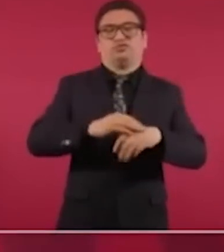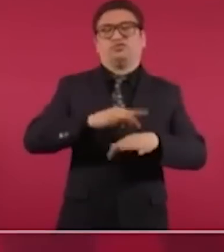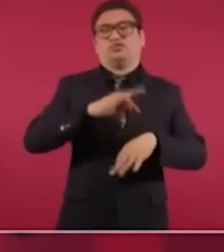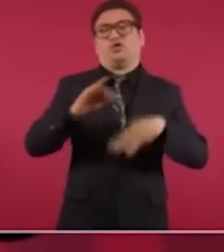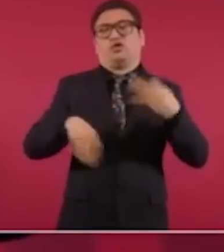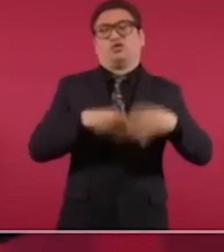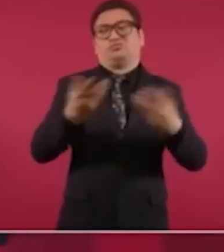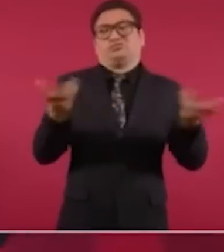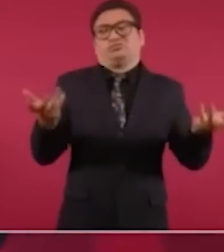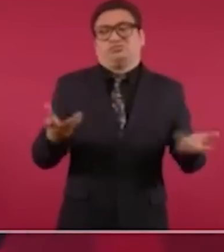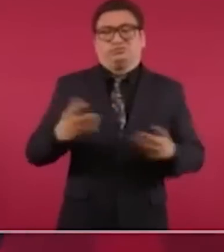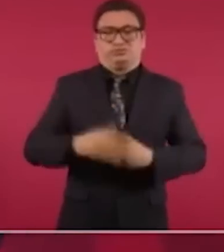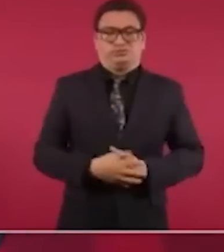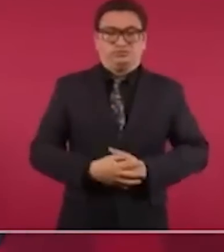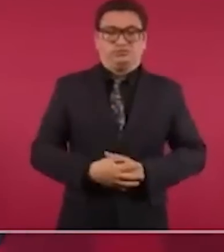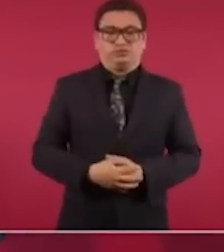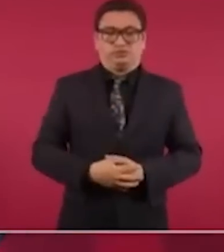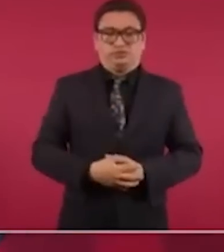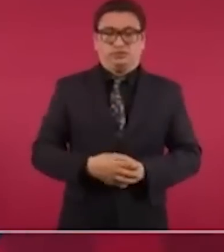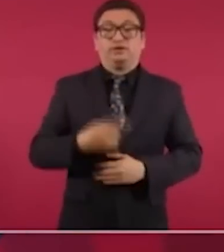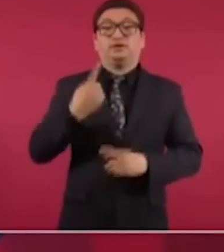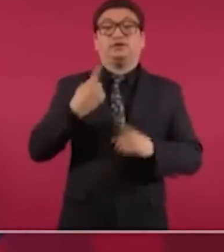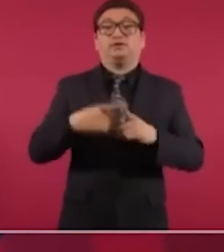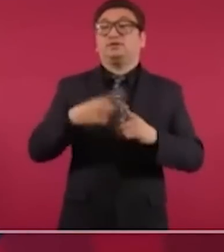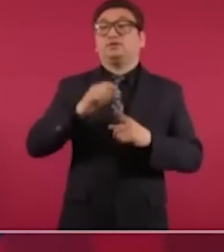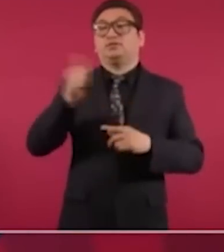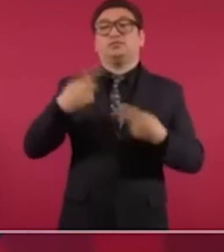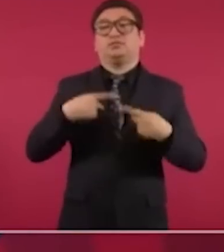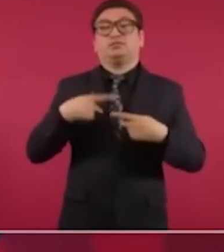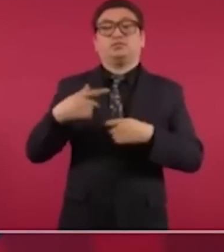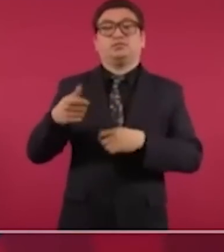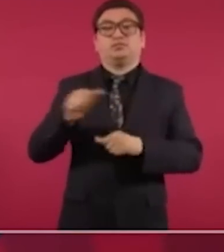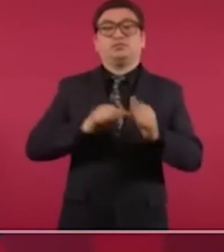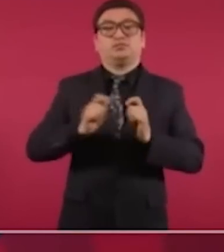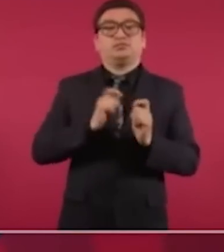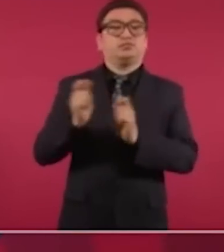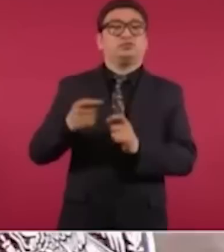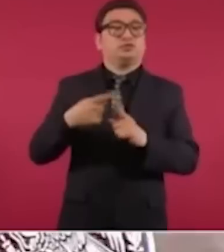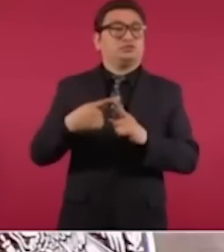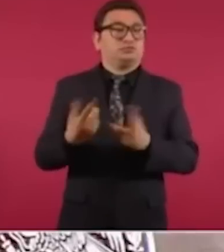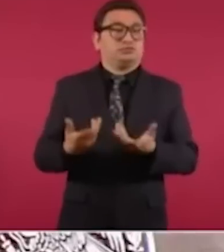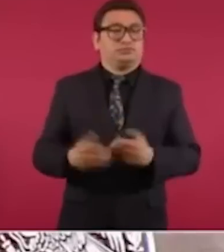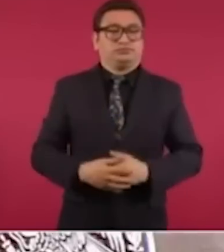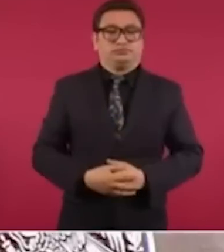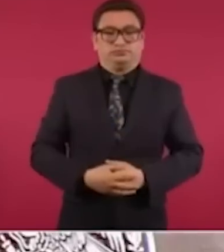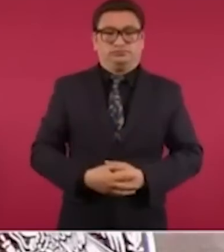que quién llegue en su lugar presidente Entonces ya